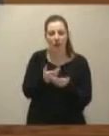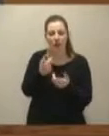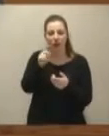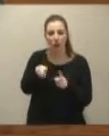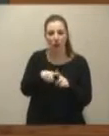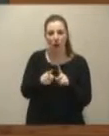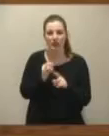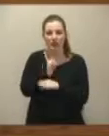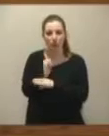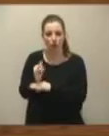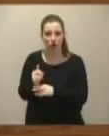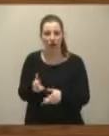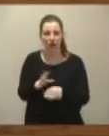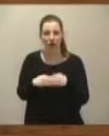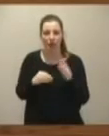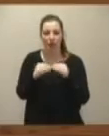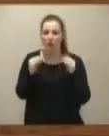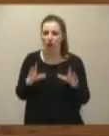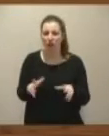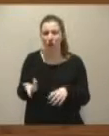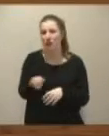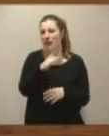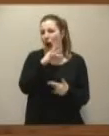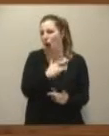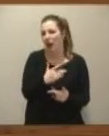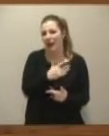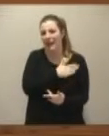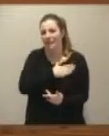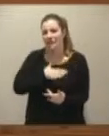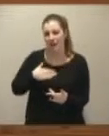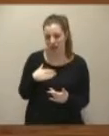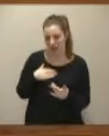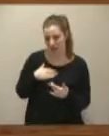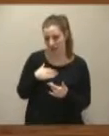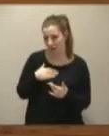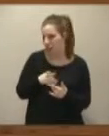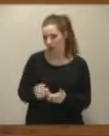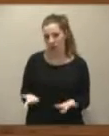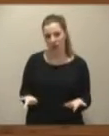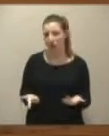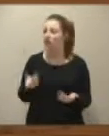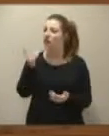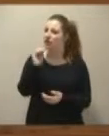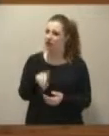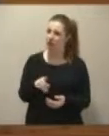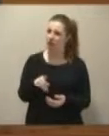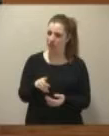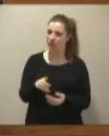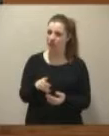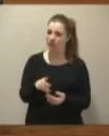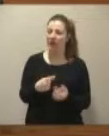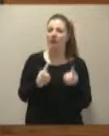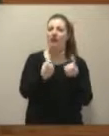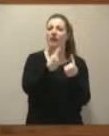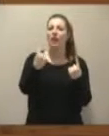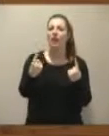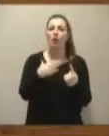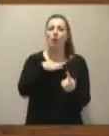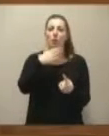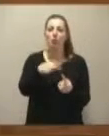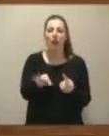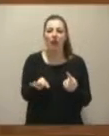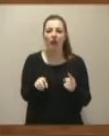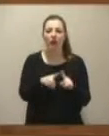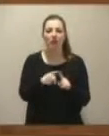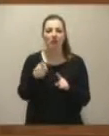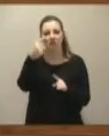democráticas, y no algunas que ahora se pretenden. Por supuesto que cada uno puede establecer cuáles son